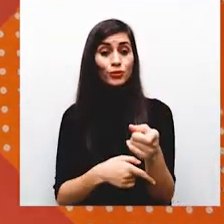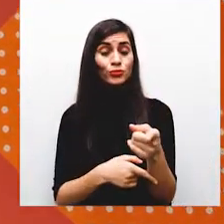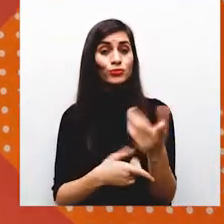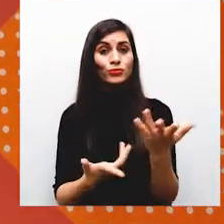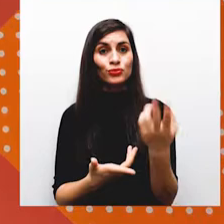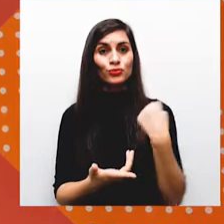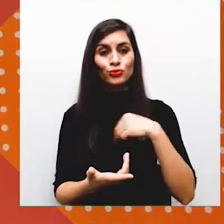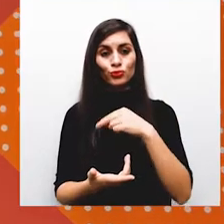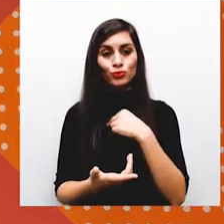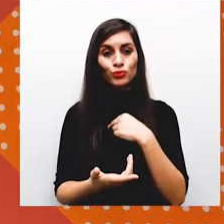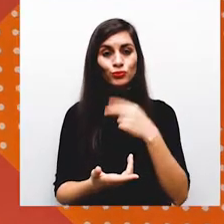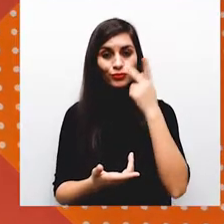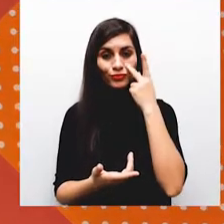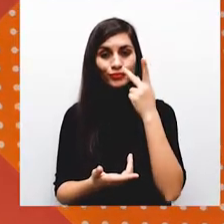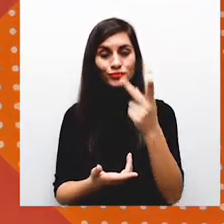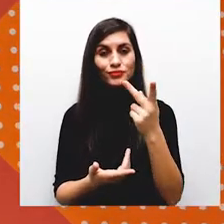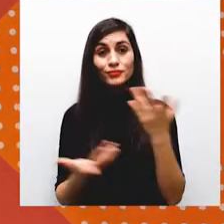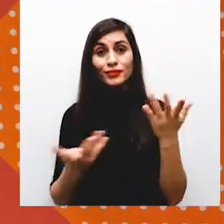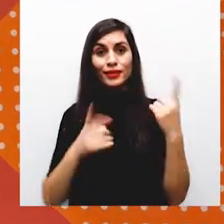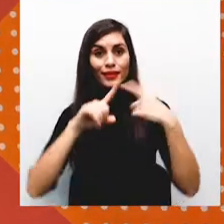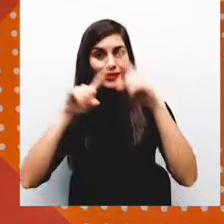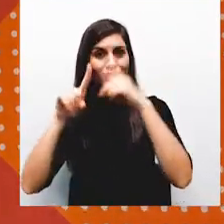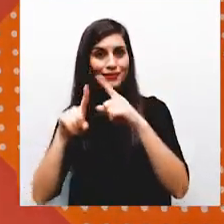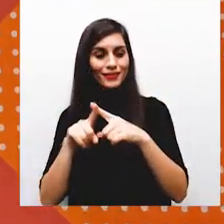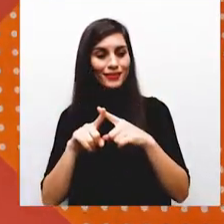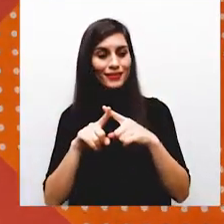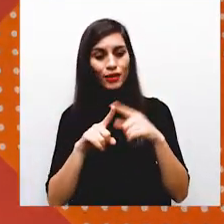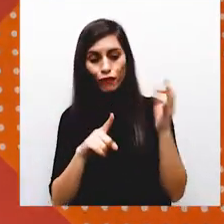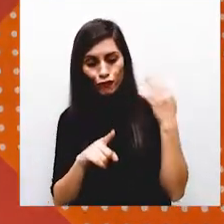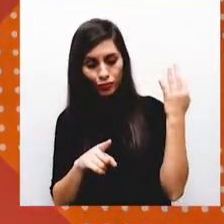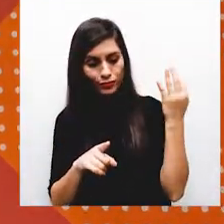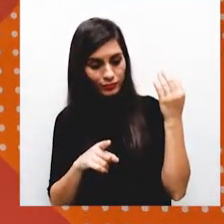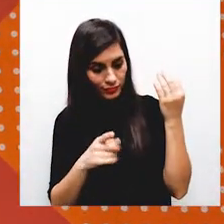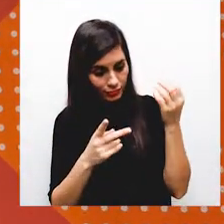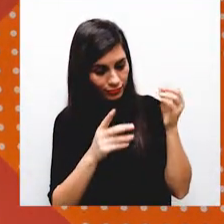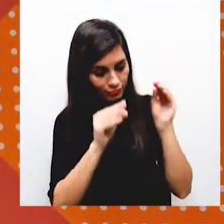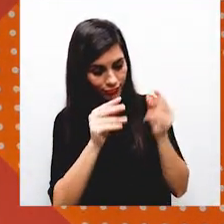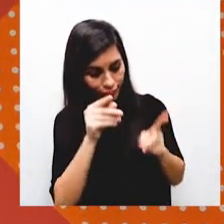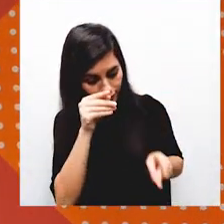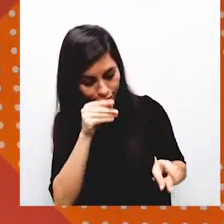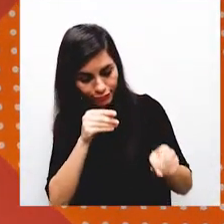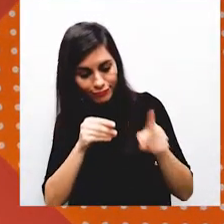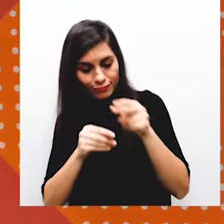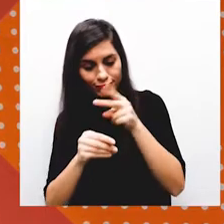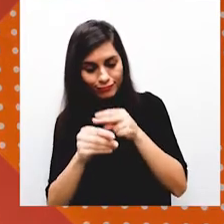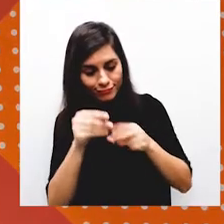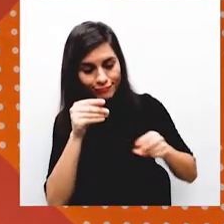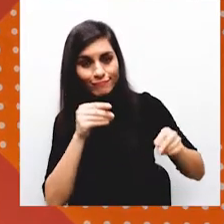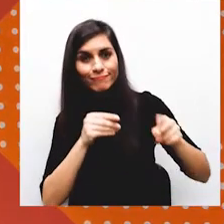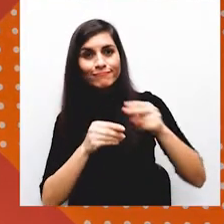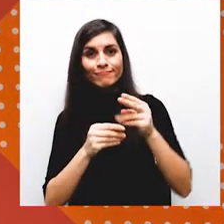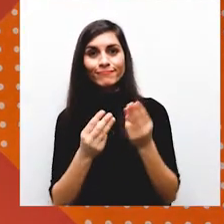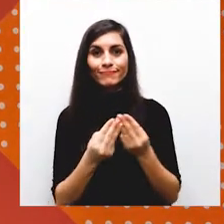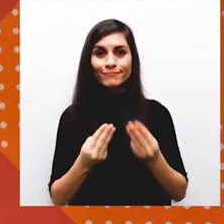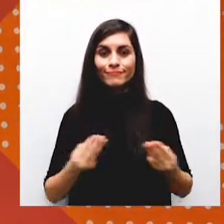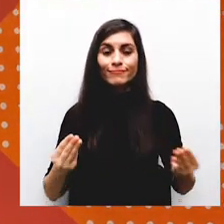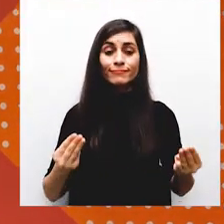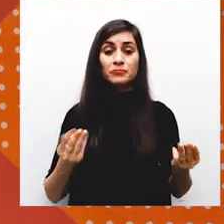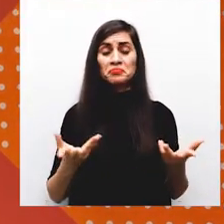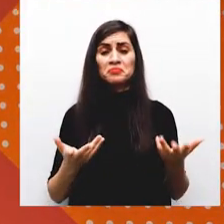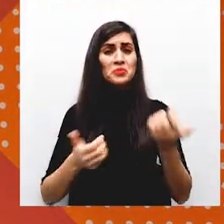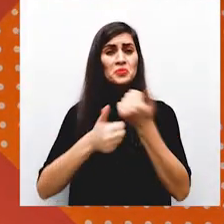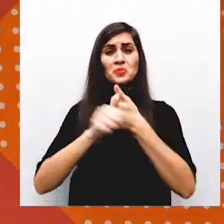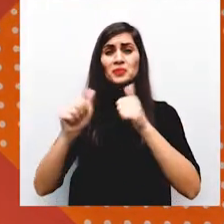bocetos, porque los bocetos nos van a dar pauta del tipo de formas que debemos recortar en nuestros materiales. Pueden